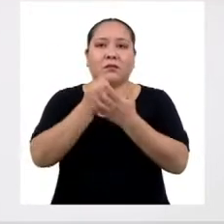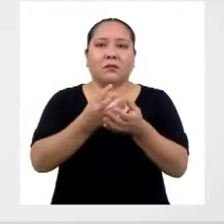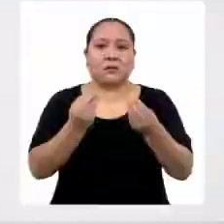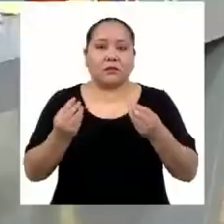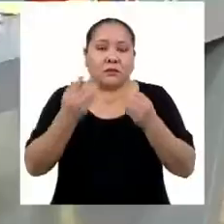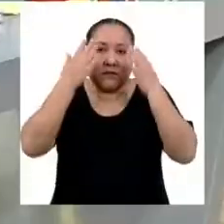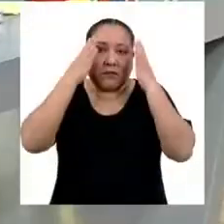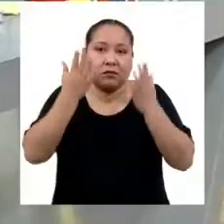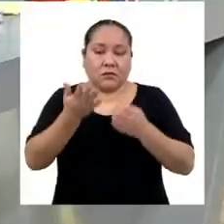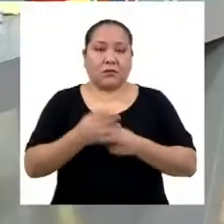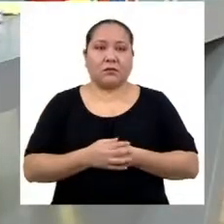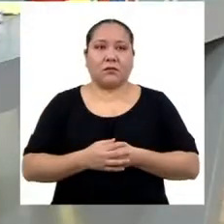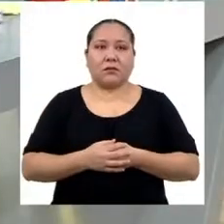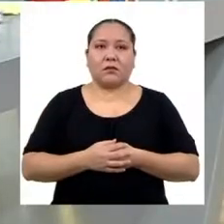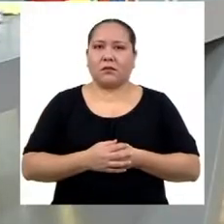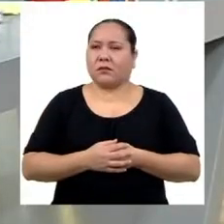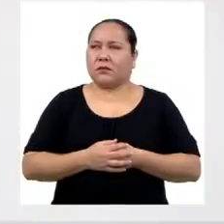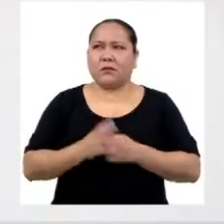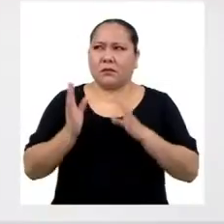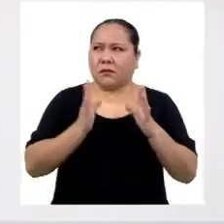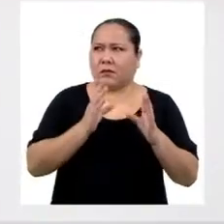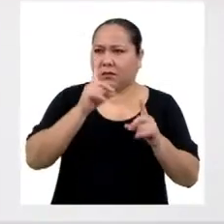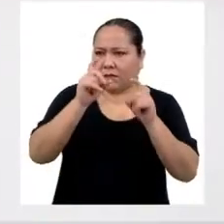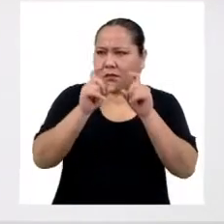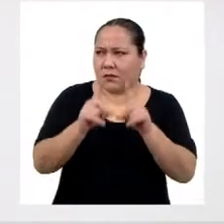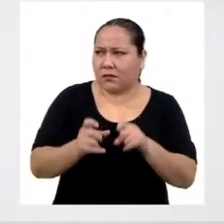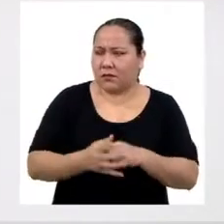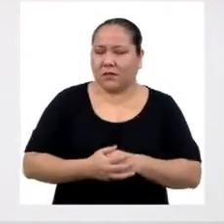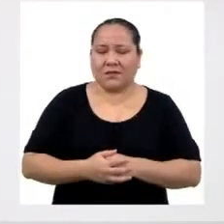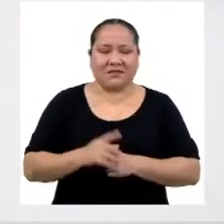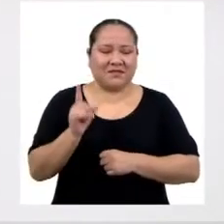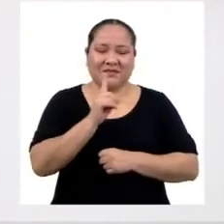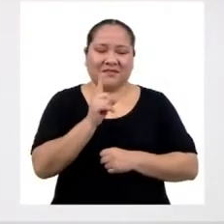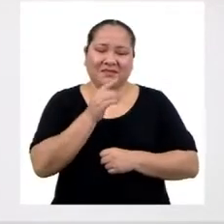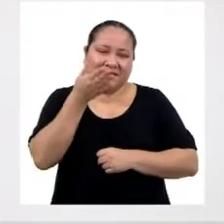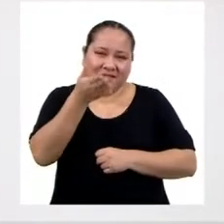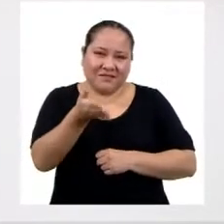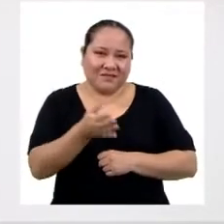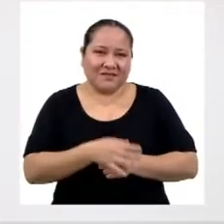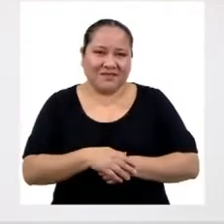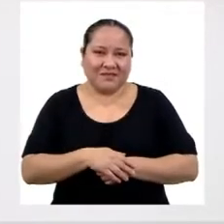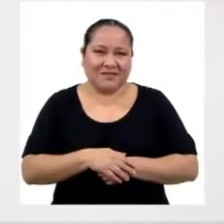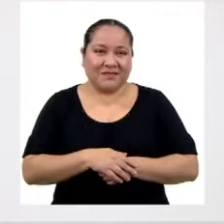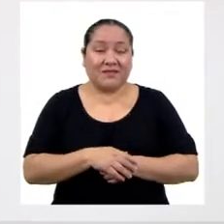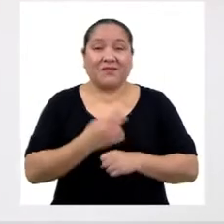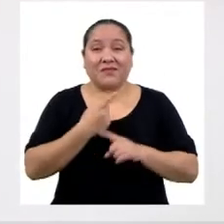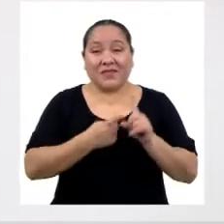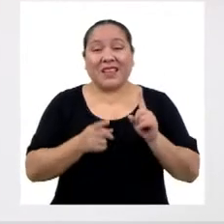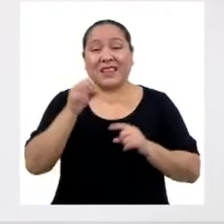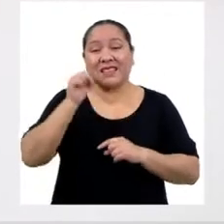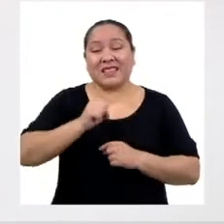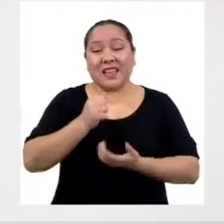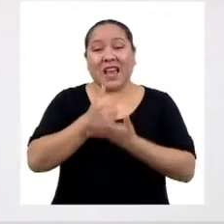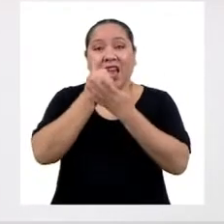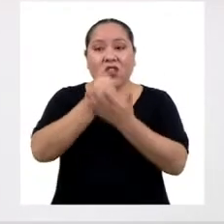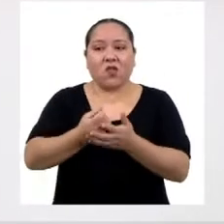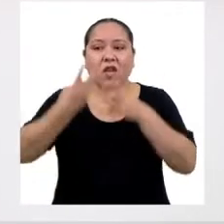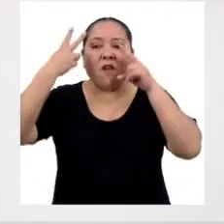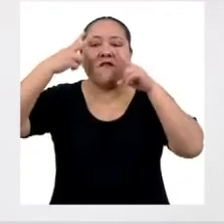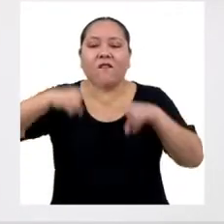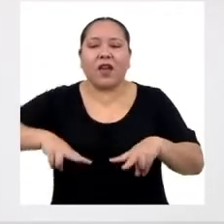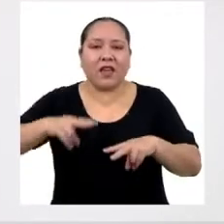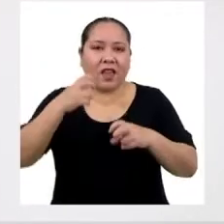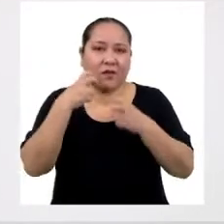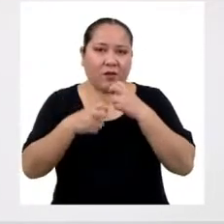lo creas. ¿Hacer una encuesta? No exactamente, aunque sí ayuda a visibilizar un problema.